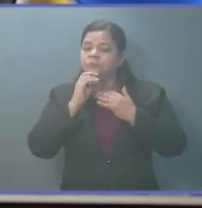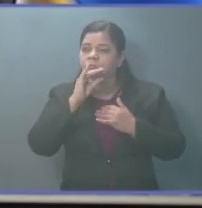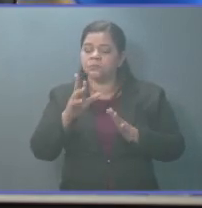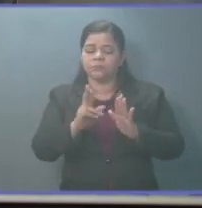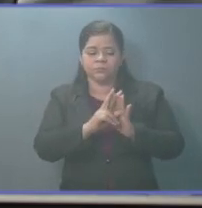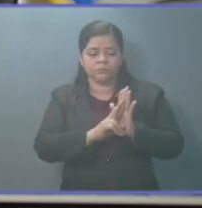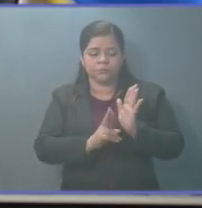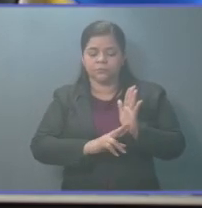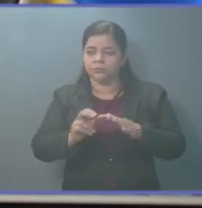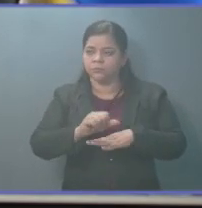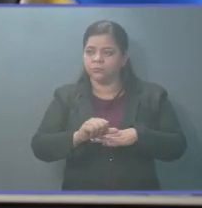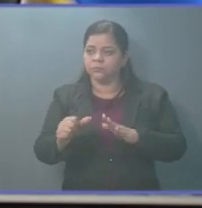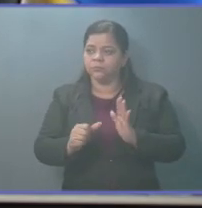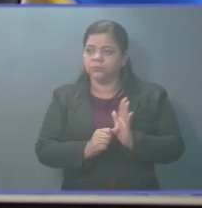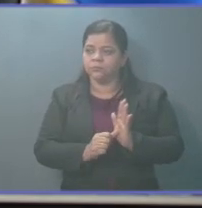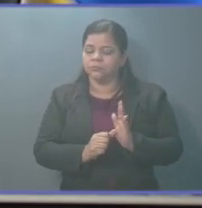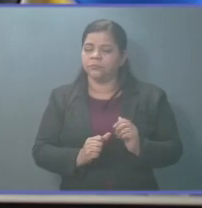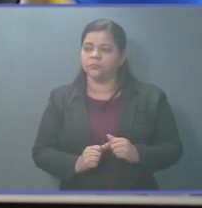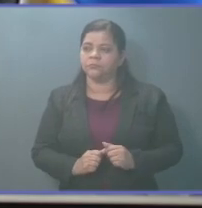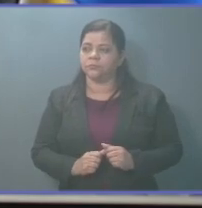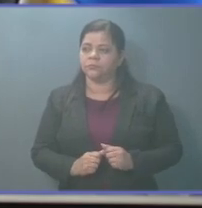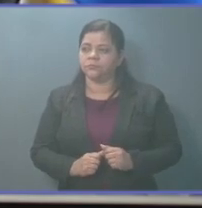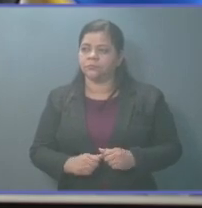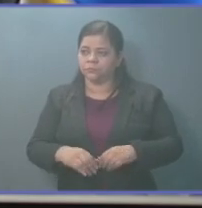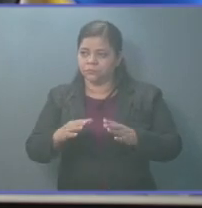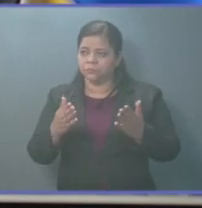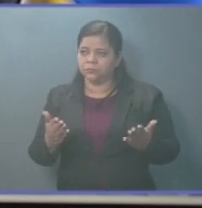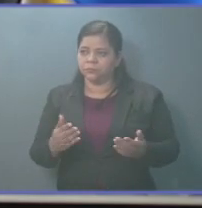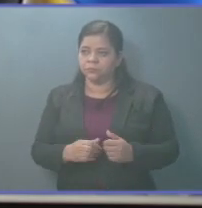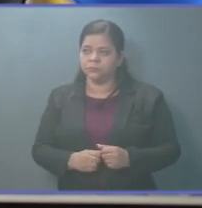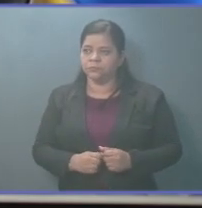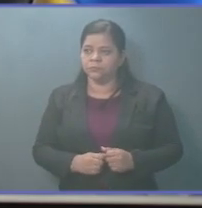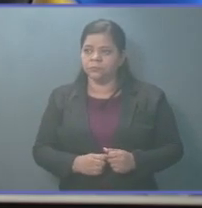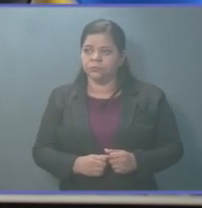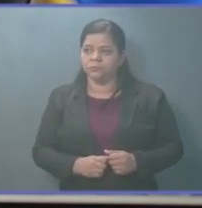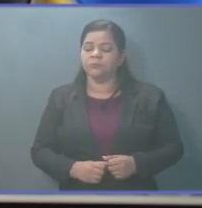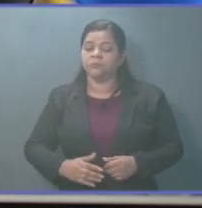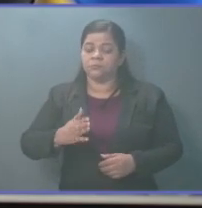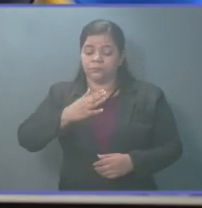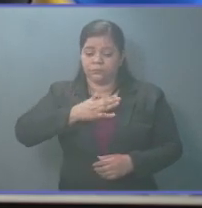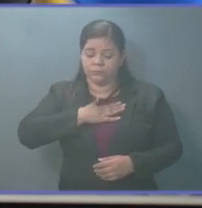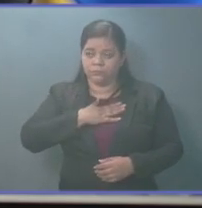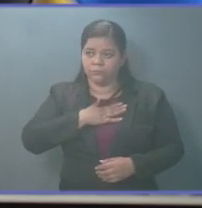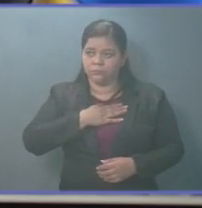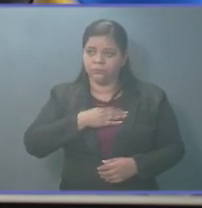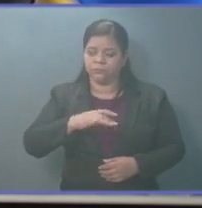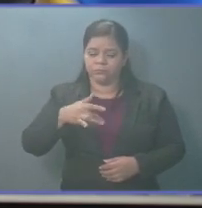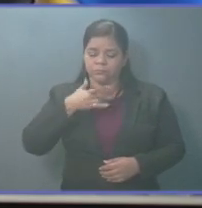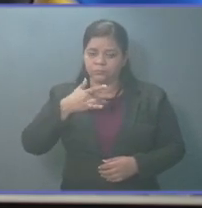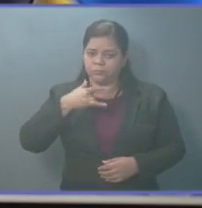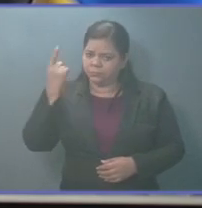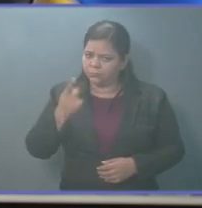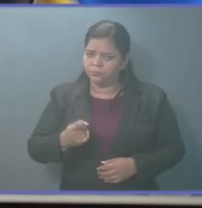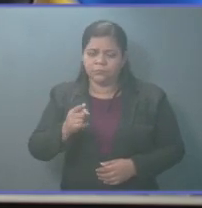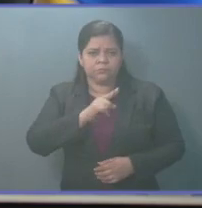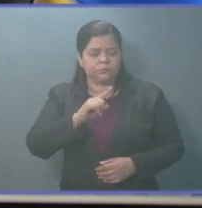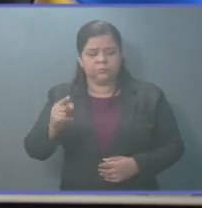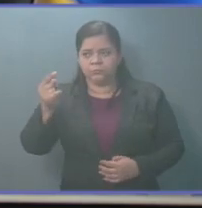interior de la Asamblea Legislativa, en dirección a que me veo obligado a que no se